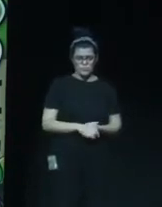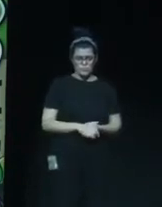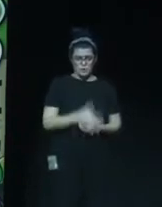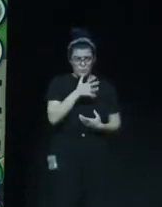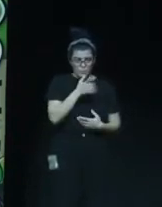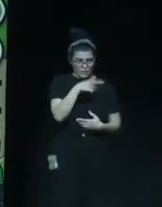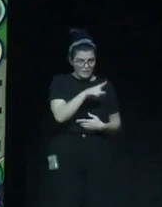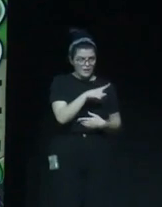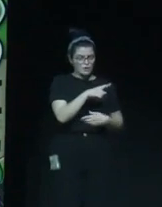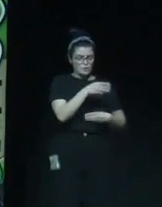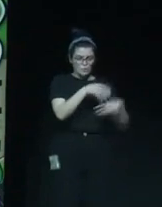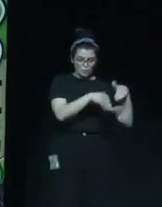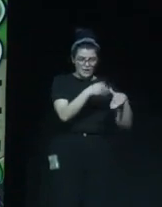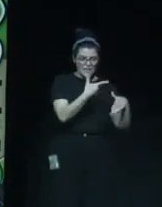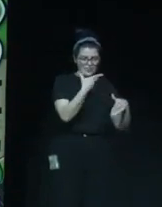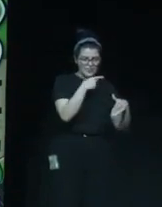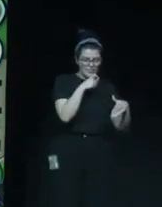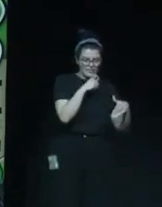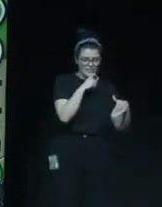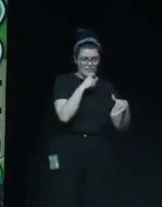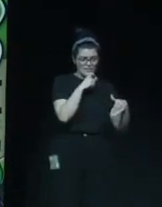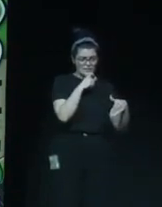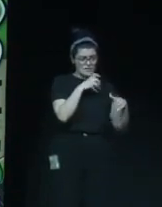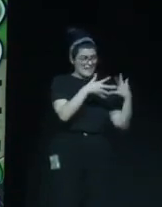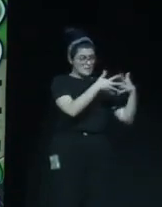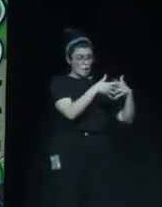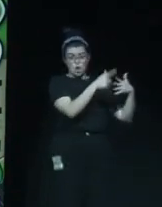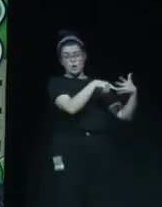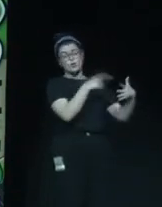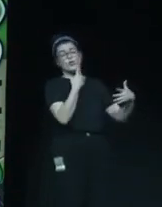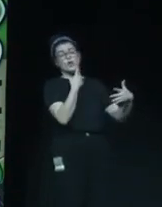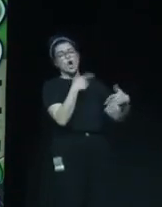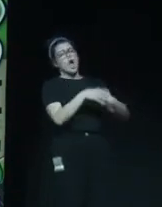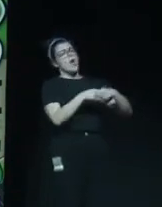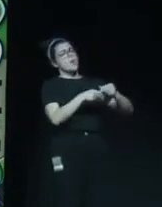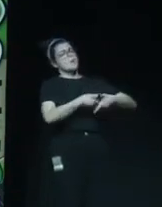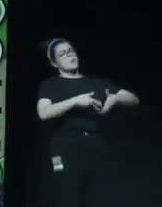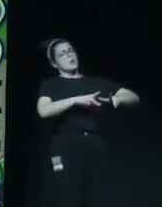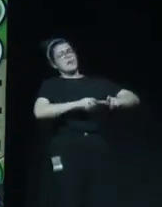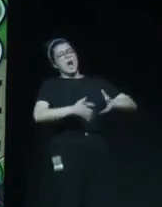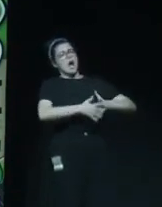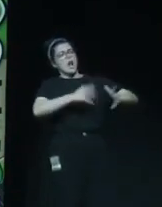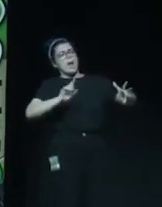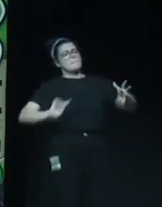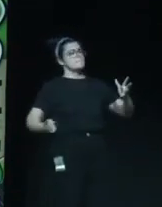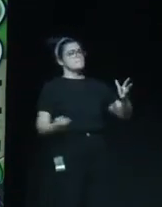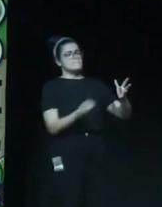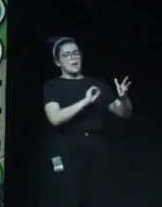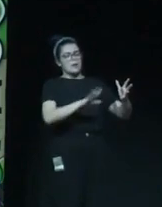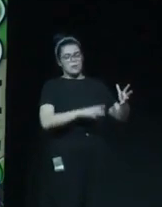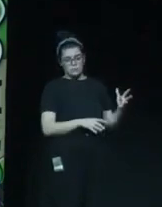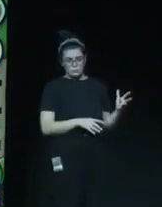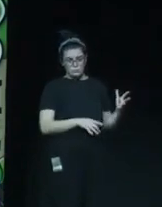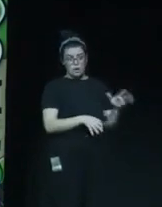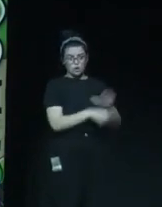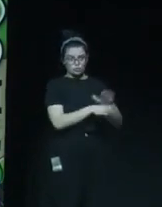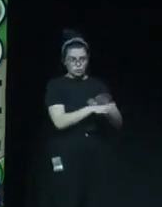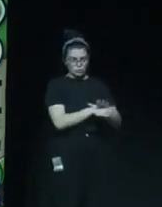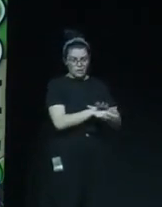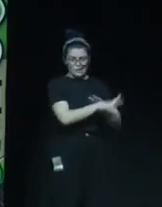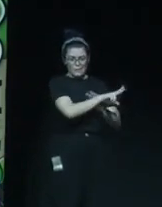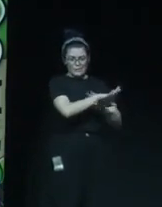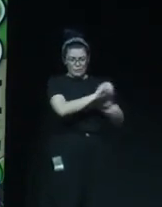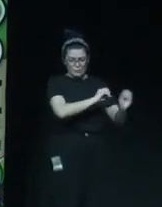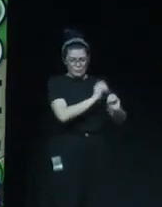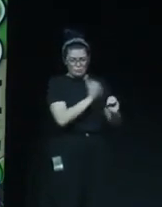votar. Un 25%, la gran democracia. Y ellos siguen. Y uno de los peligros que tenemos en este momento, en